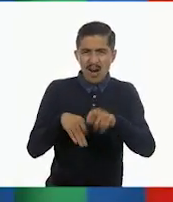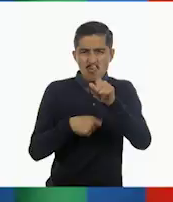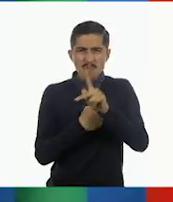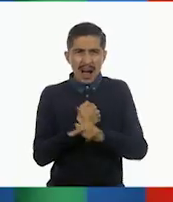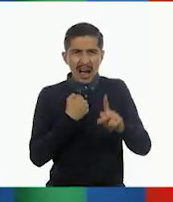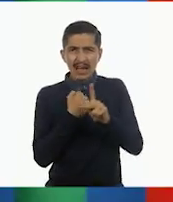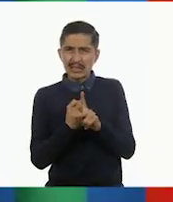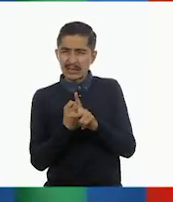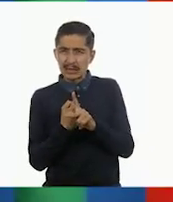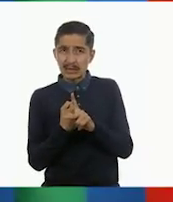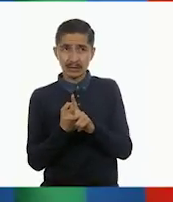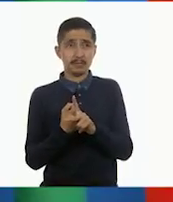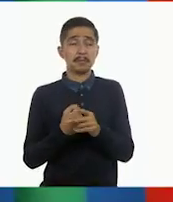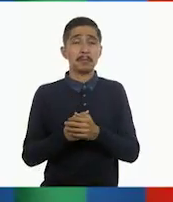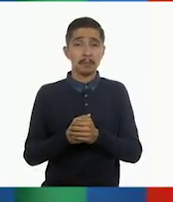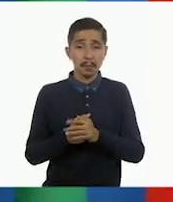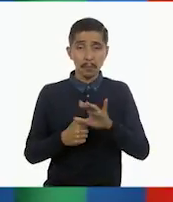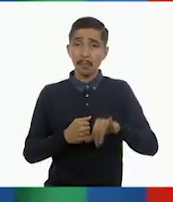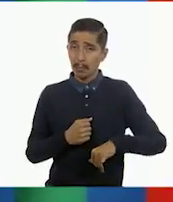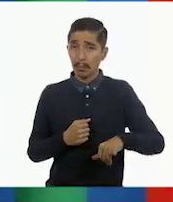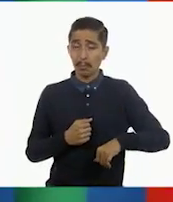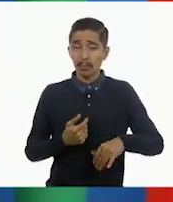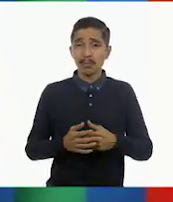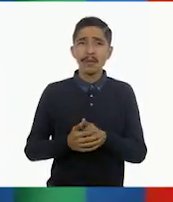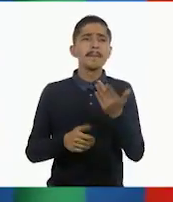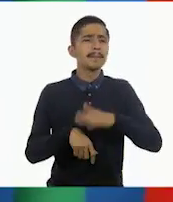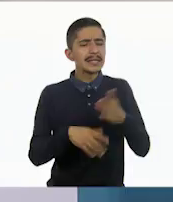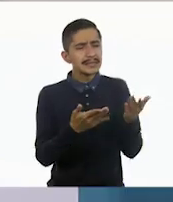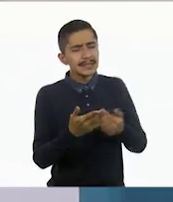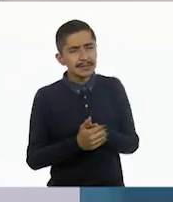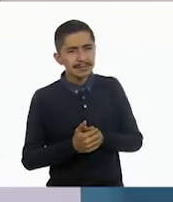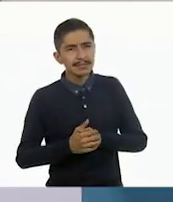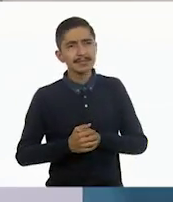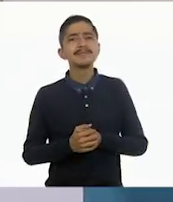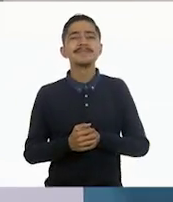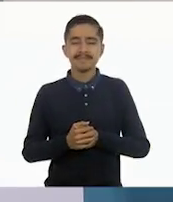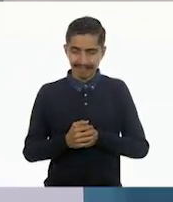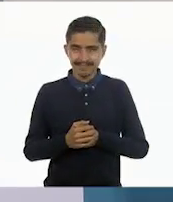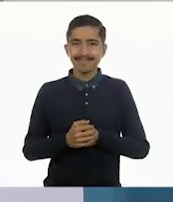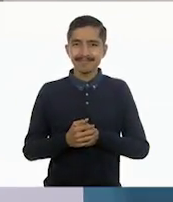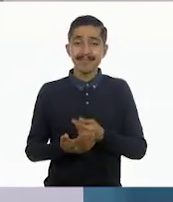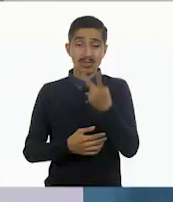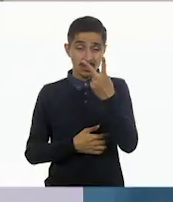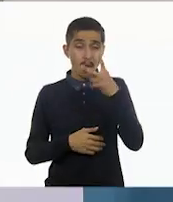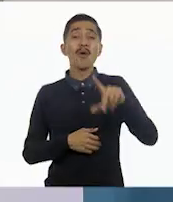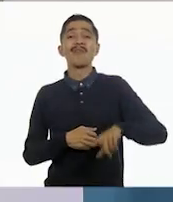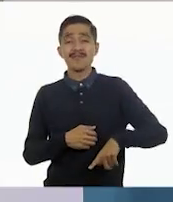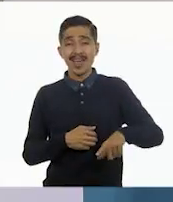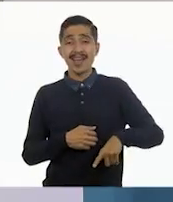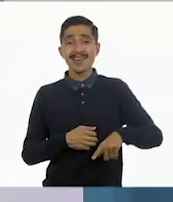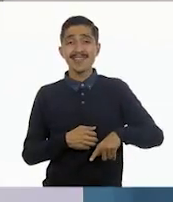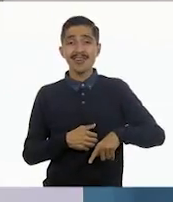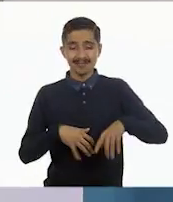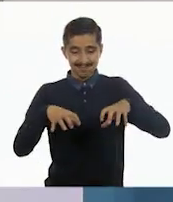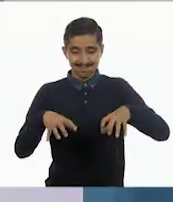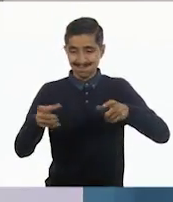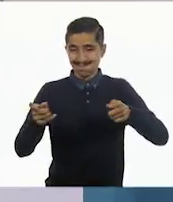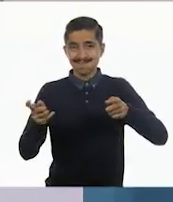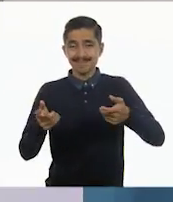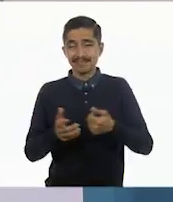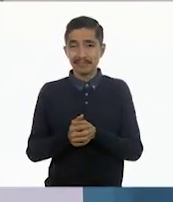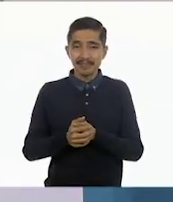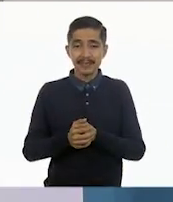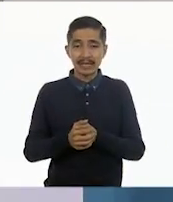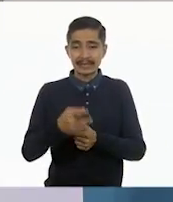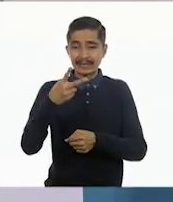país? ¡Wow! Eso está interesante. ¿Y qué más, maestra? Pues sí, hubo dos gobiernos. Sin embargo, a pesar